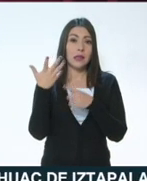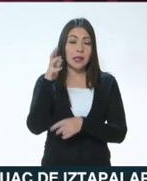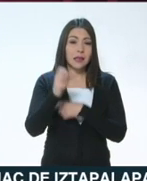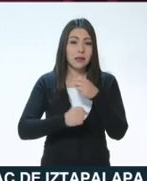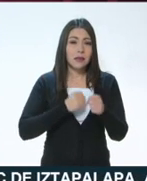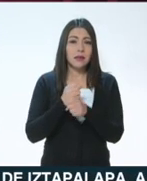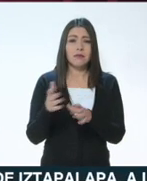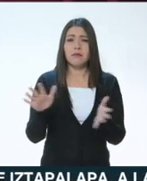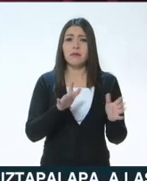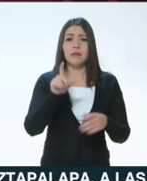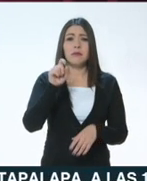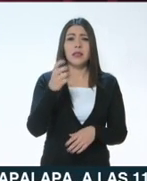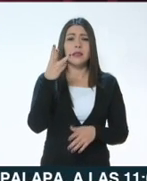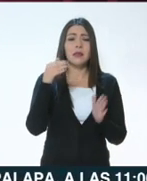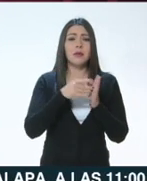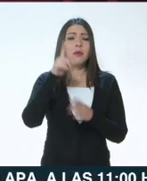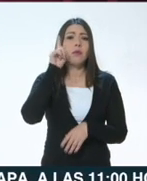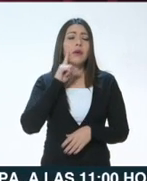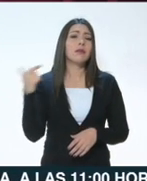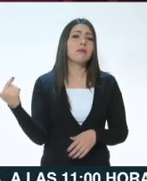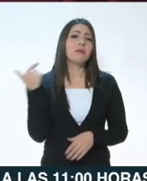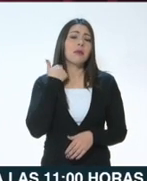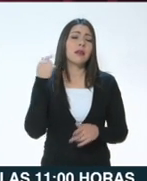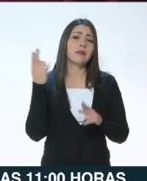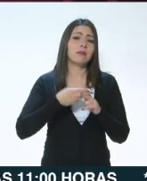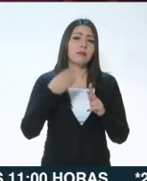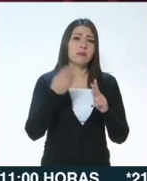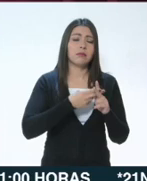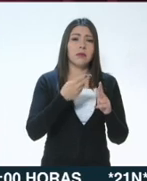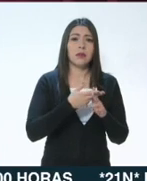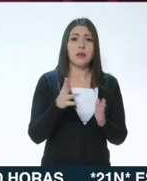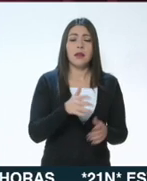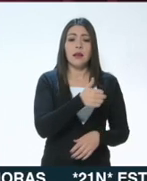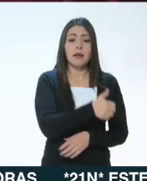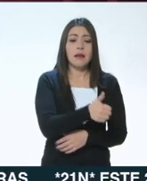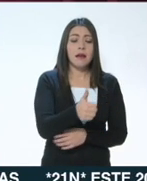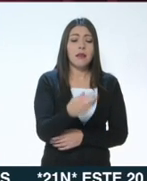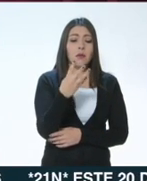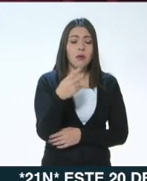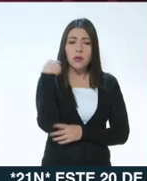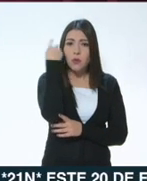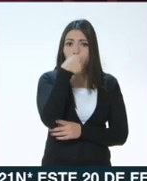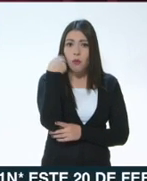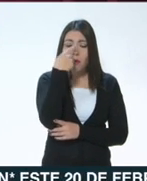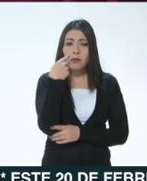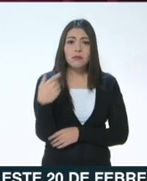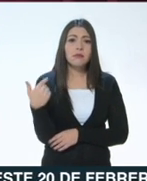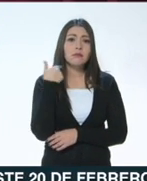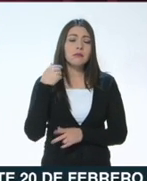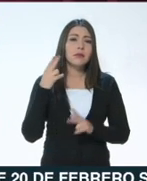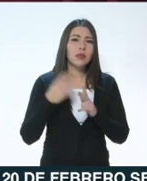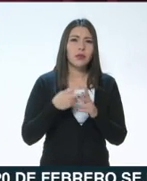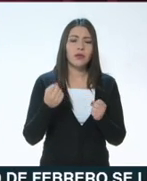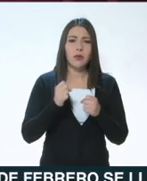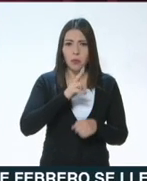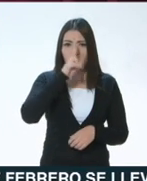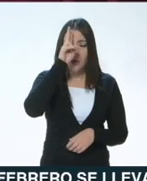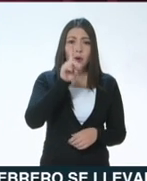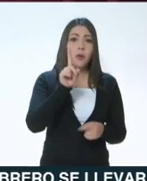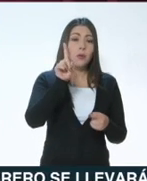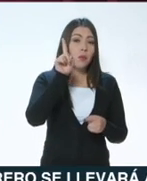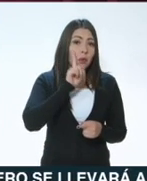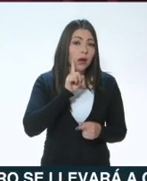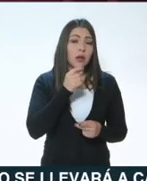23,000 mujeres en las 32 entidades, es decir, en promedio, cada 4 horas ocurrió la muerte violenta de una mujer, una niña o una